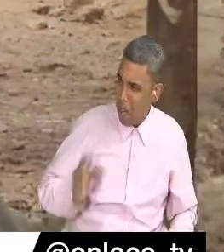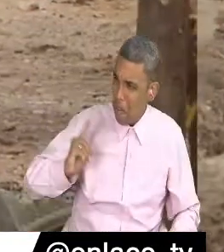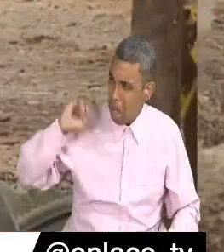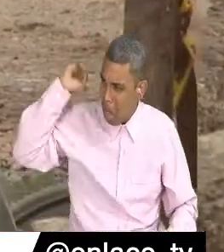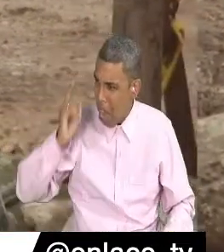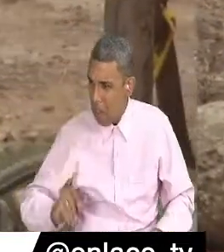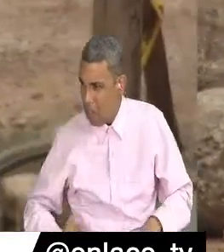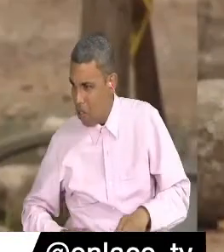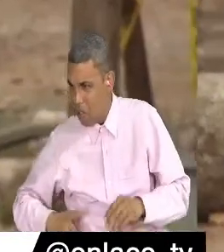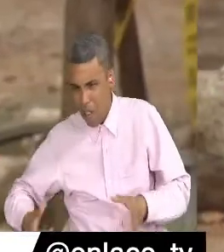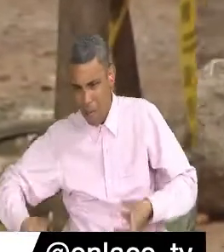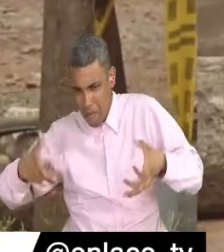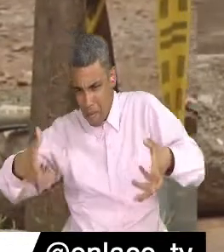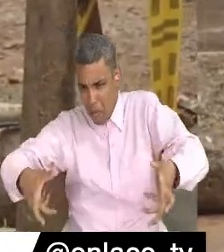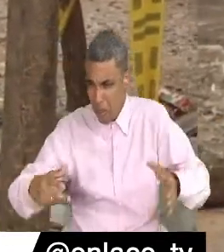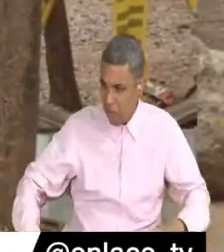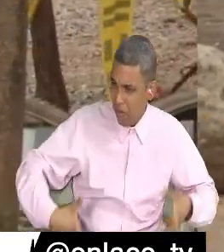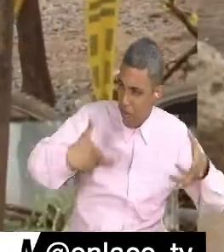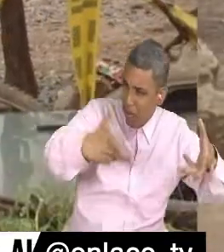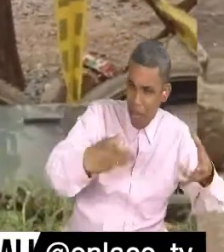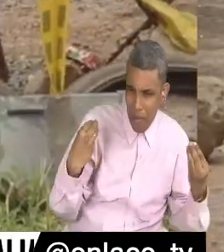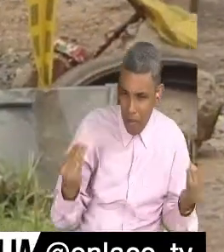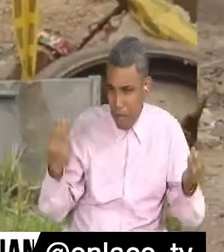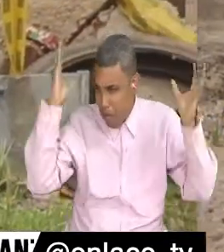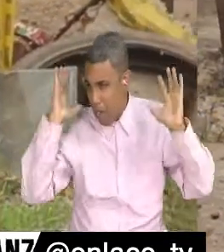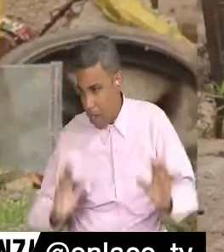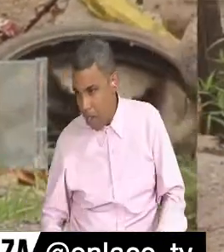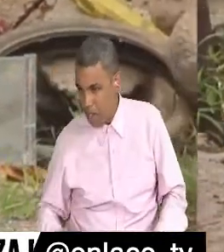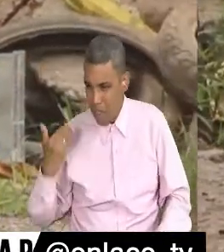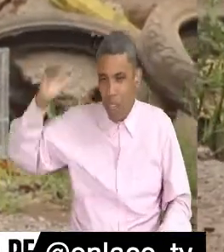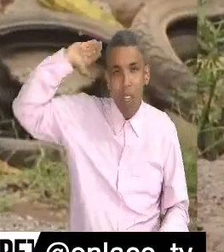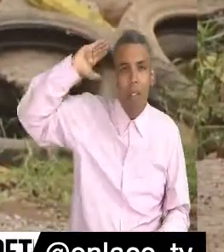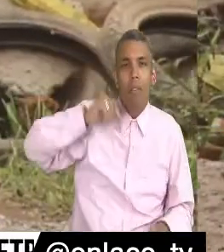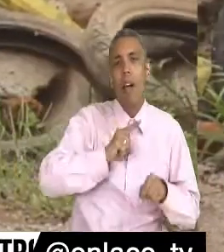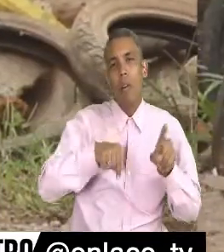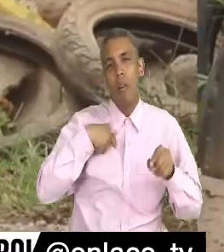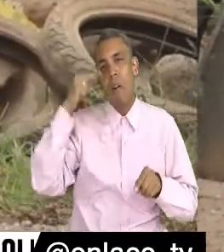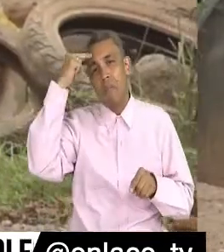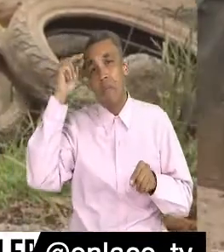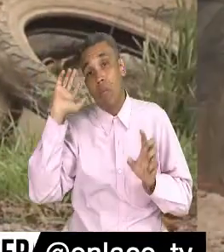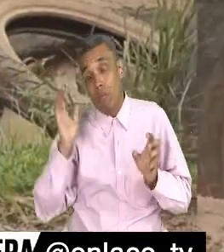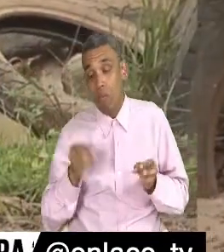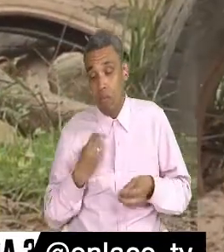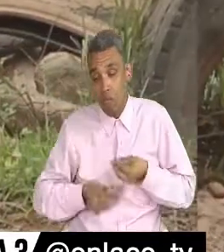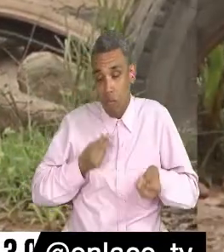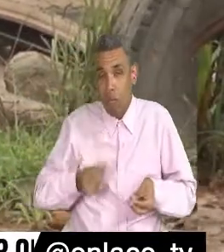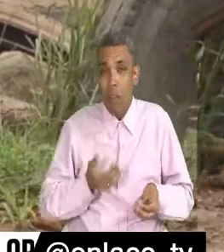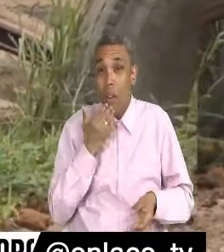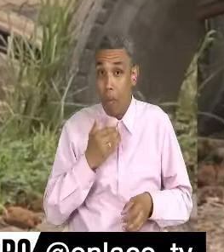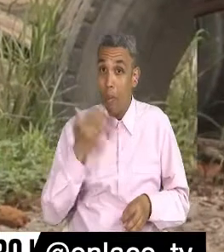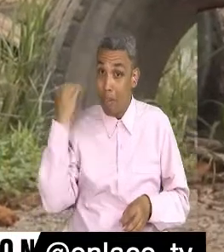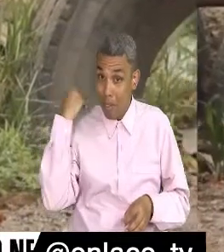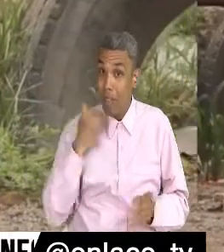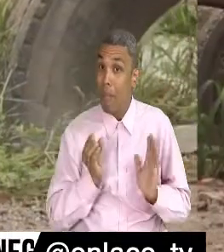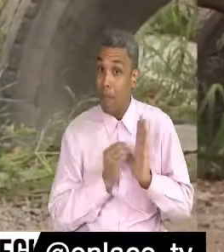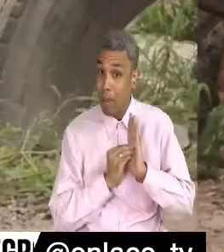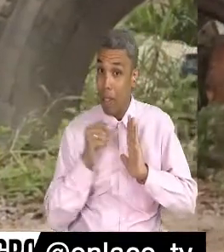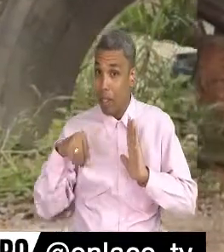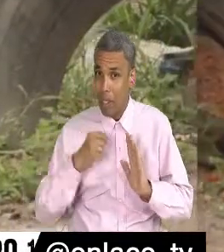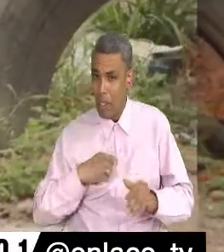toda y de pronto que se pueda presentar algún accidente ahí por ese hueco, porque se han visto a veces